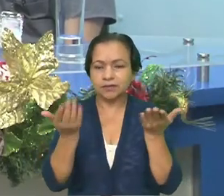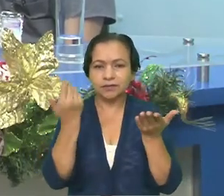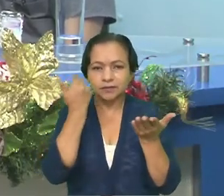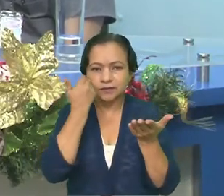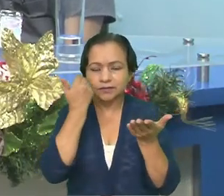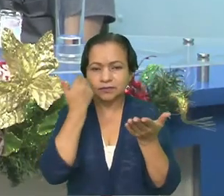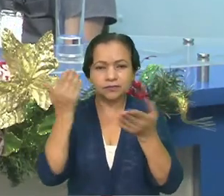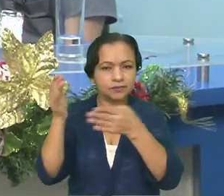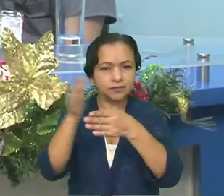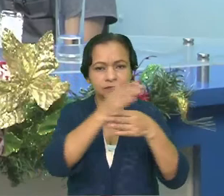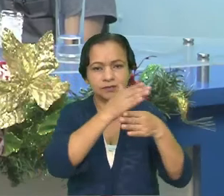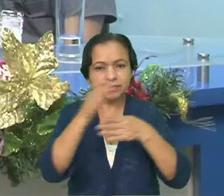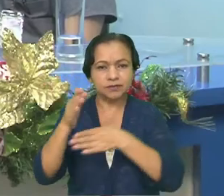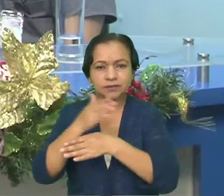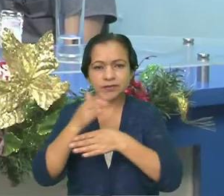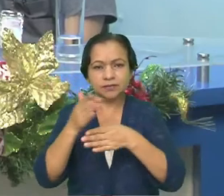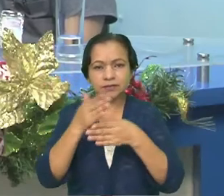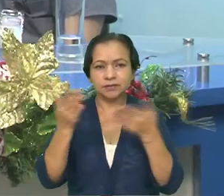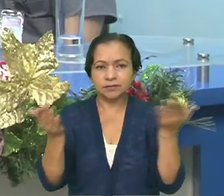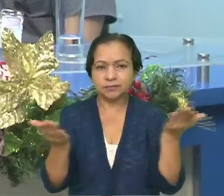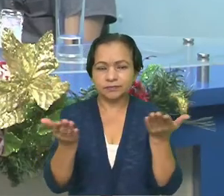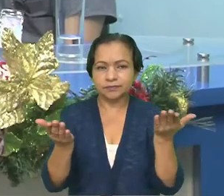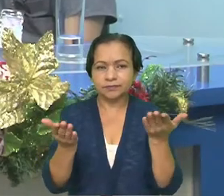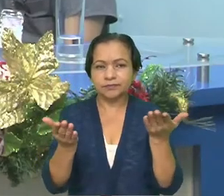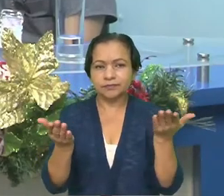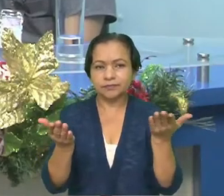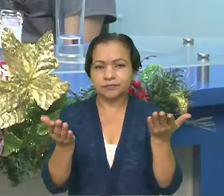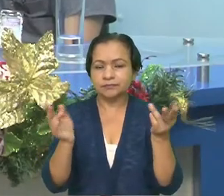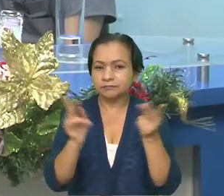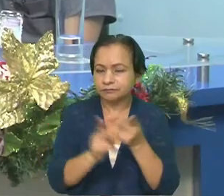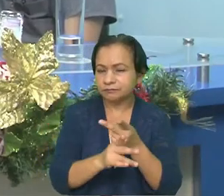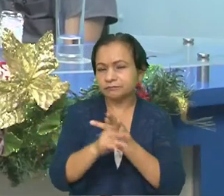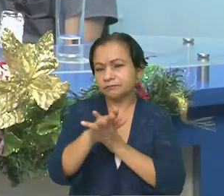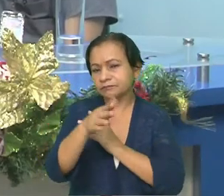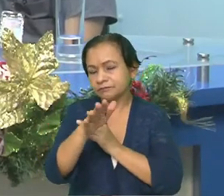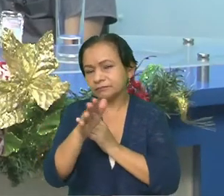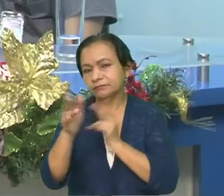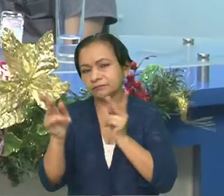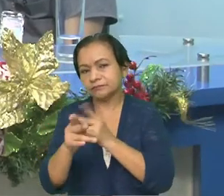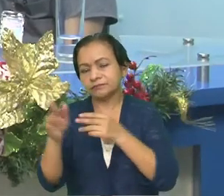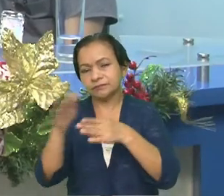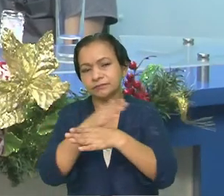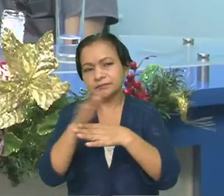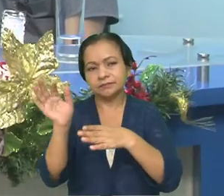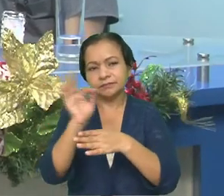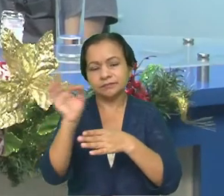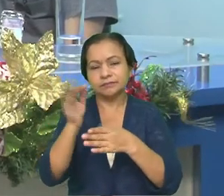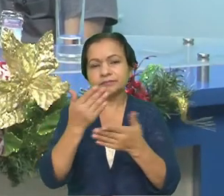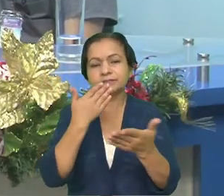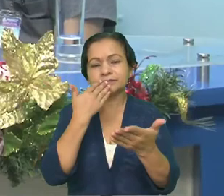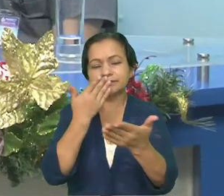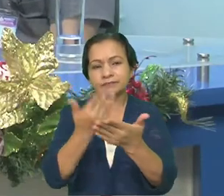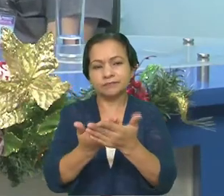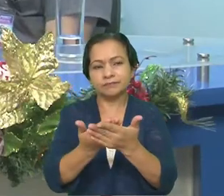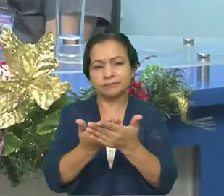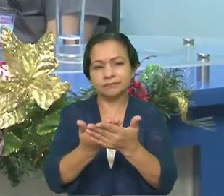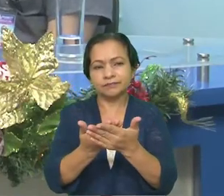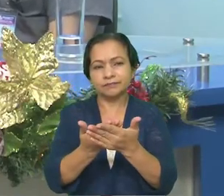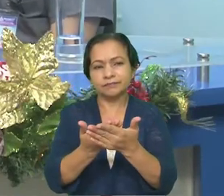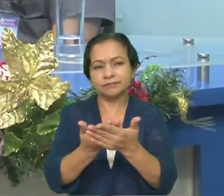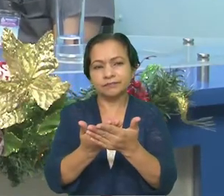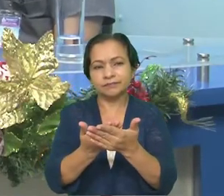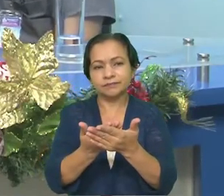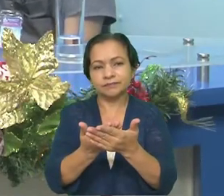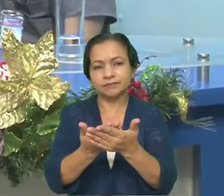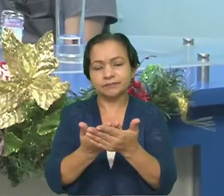se manifiesta leve, grave o de distintas maneras. Okay. Pero le agradecemos, doctor Gómez. Muchas gracias a ustedes